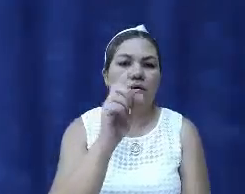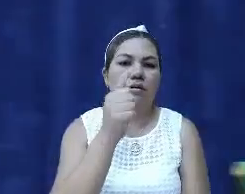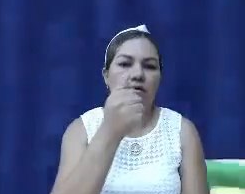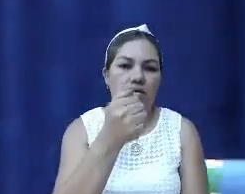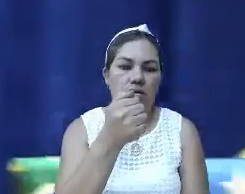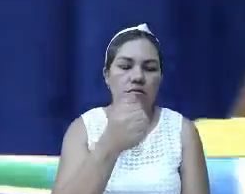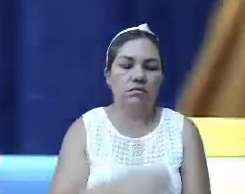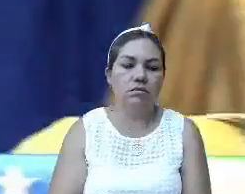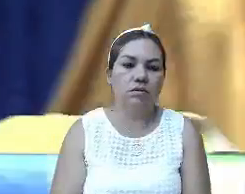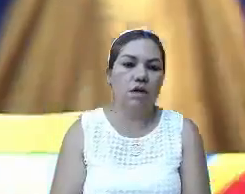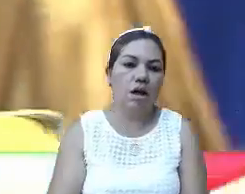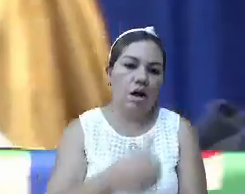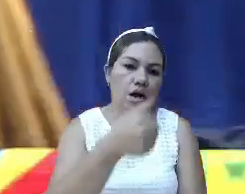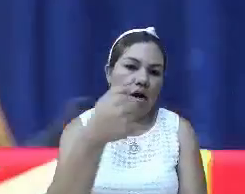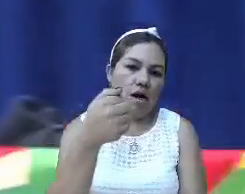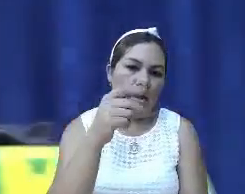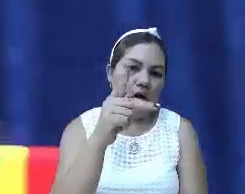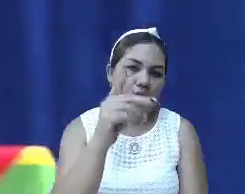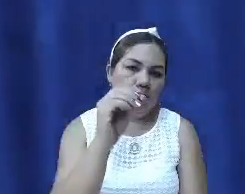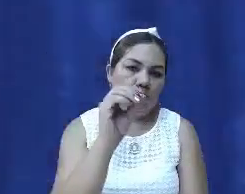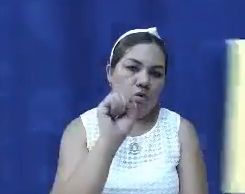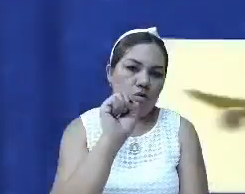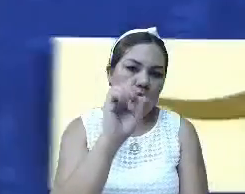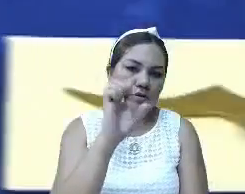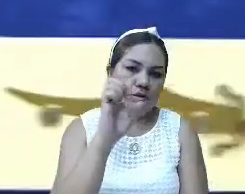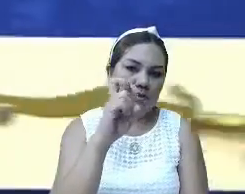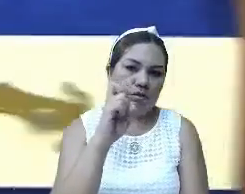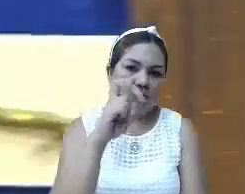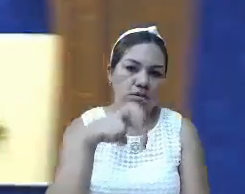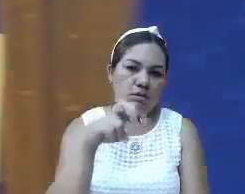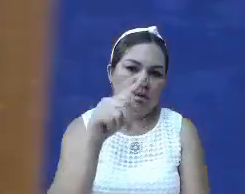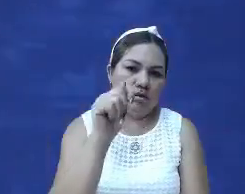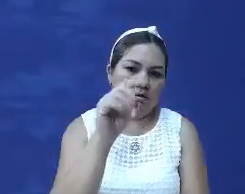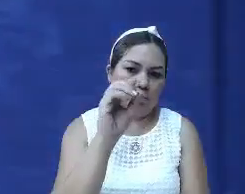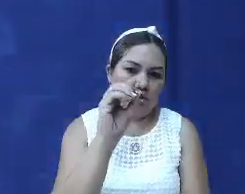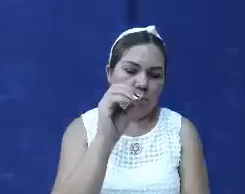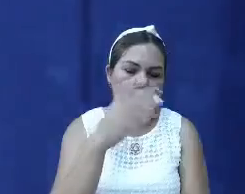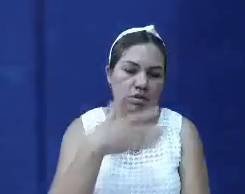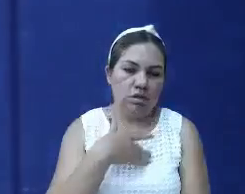Señor me dijo: esos aposentos representan las diferentes áreas que mi pueblo debe ser